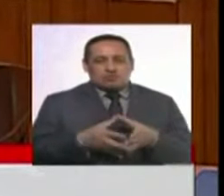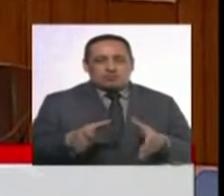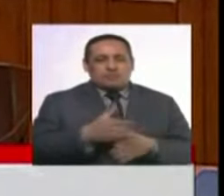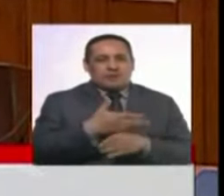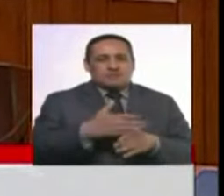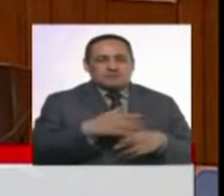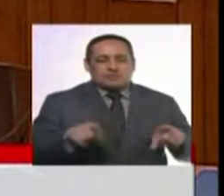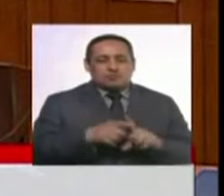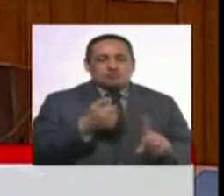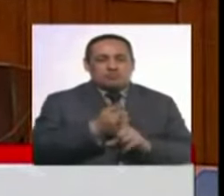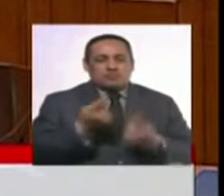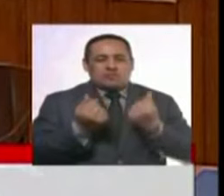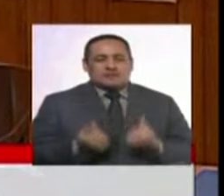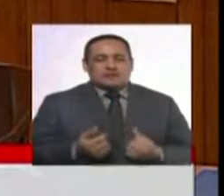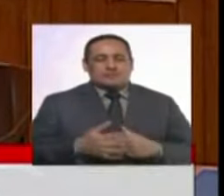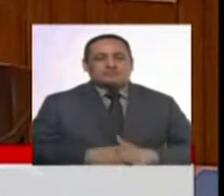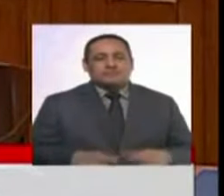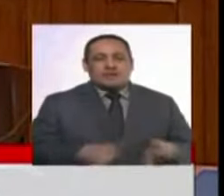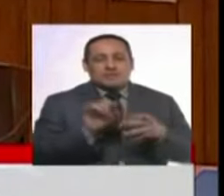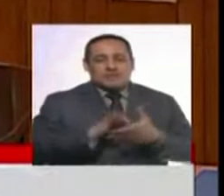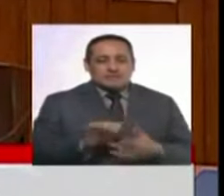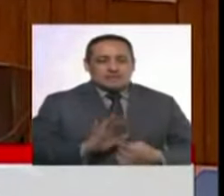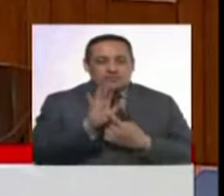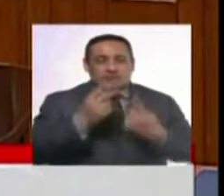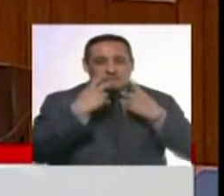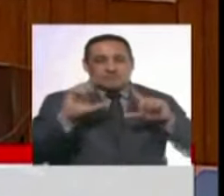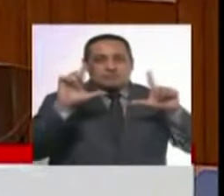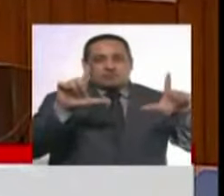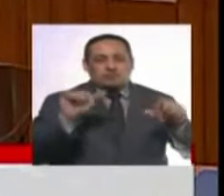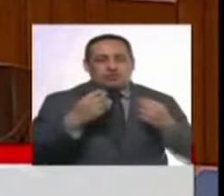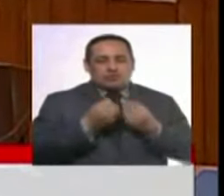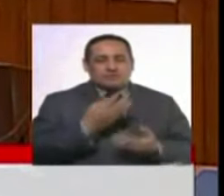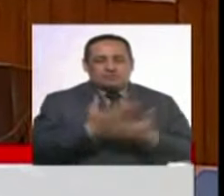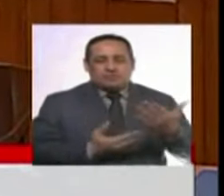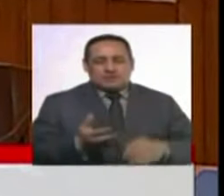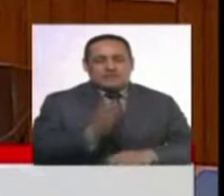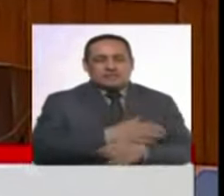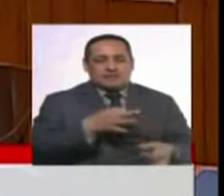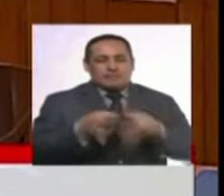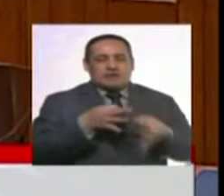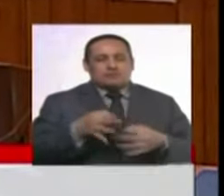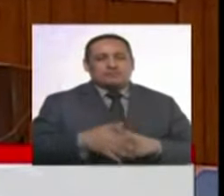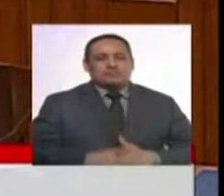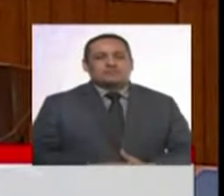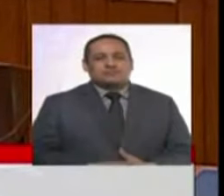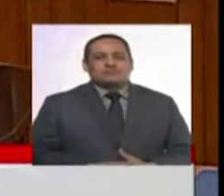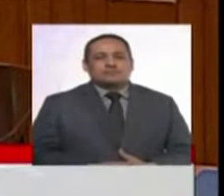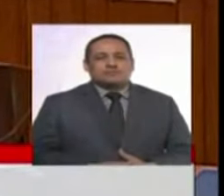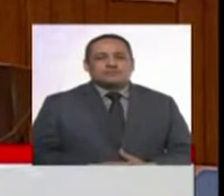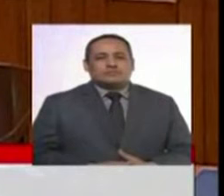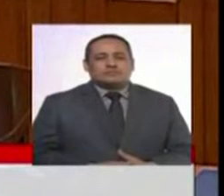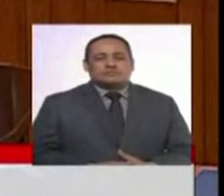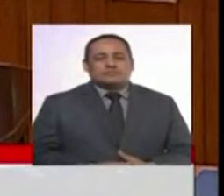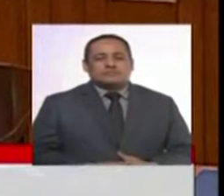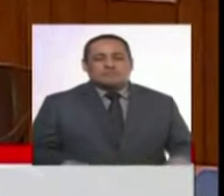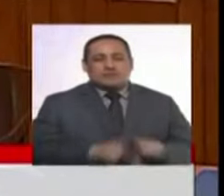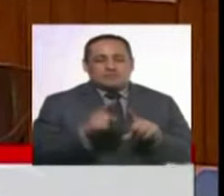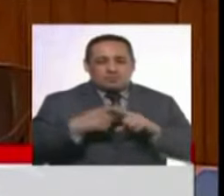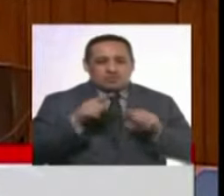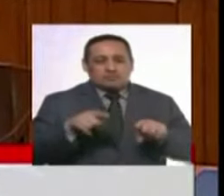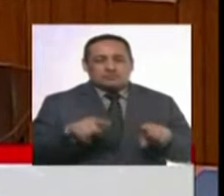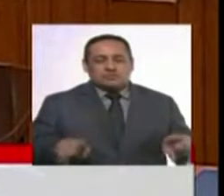participantes con su propio peculio tal Como se muestra en la pantalla los informes que acabo de mencionar por